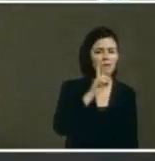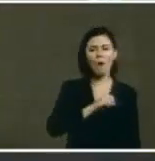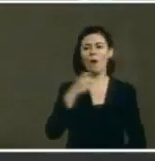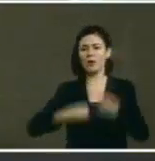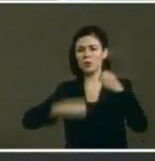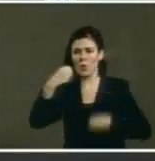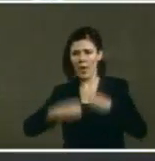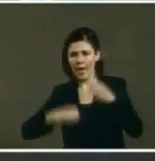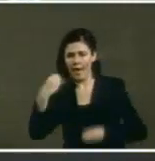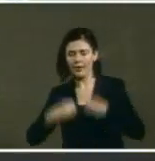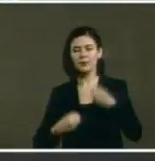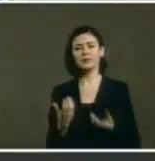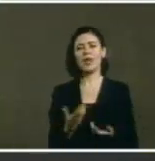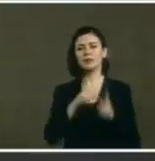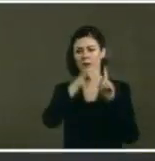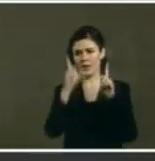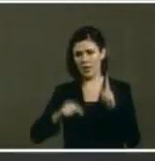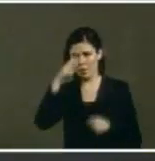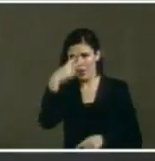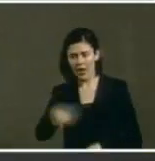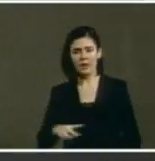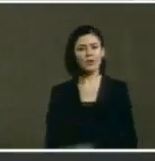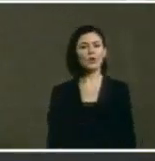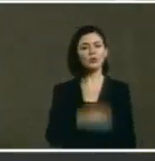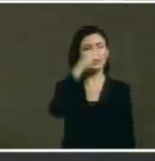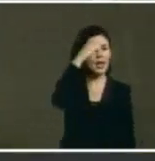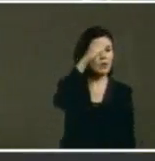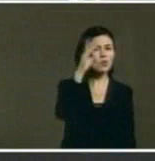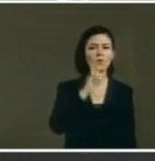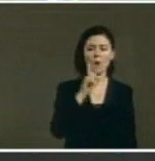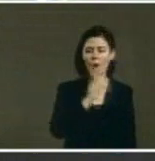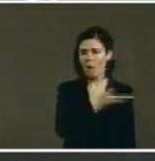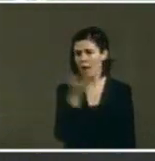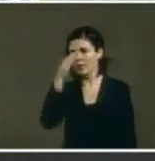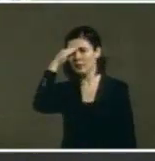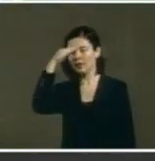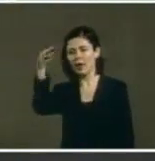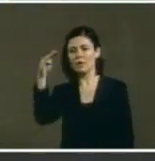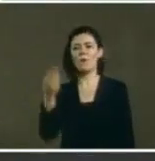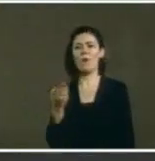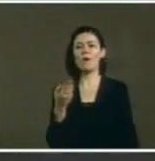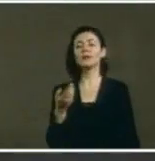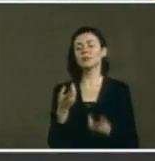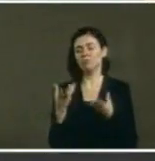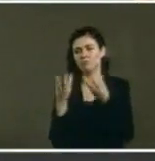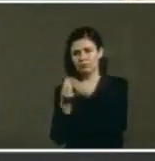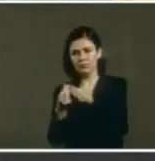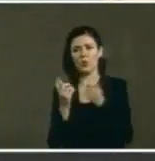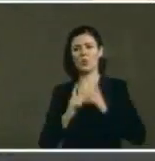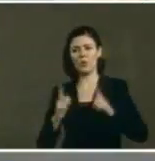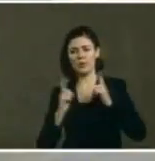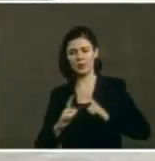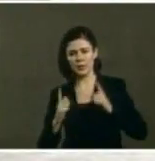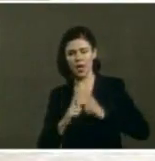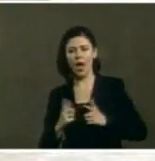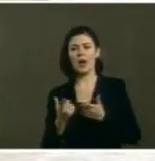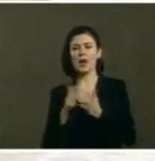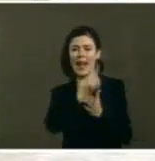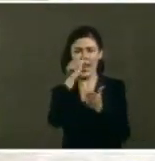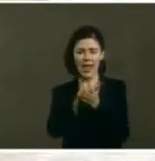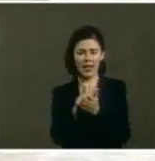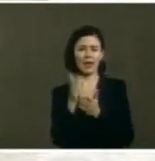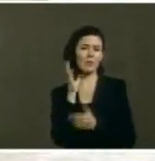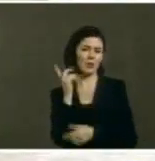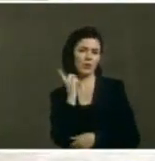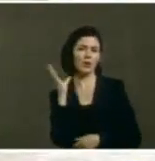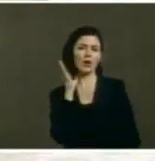Nación, señoras y señores integrantes del Poder Judicial de la Federación, señoras y señores presidentes